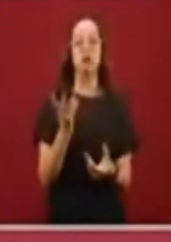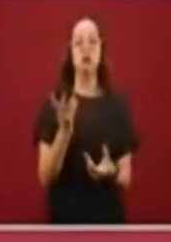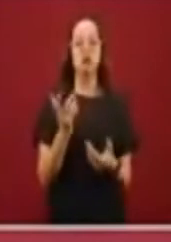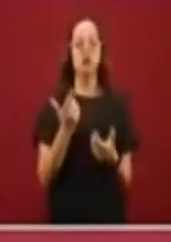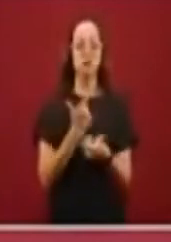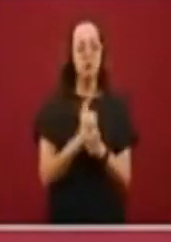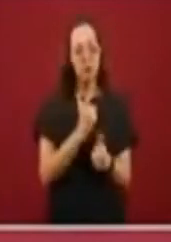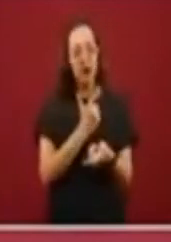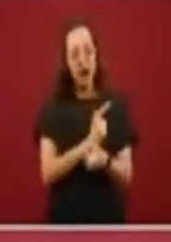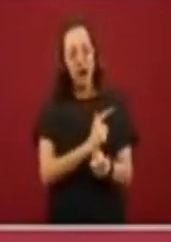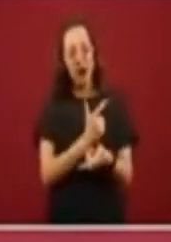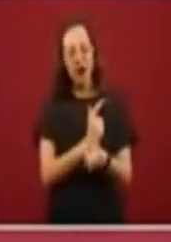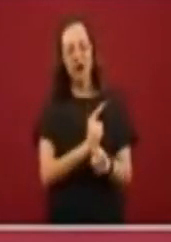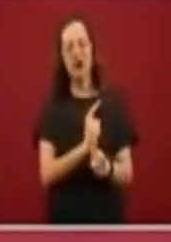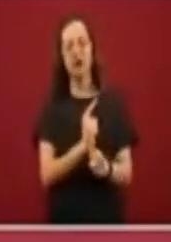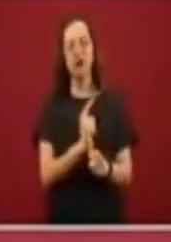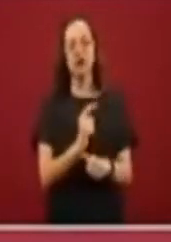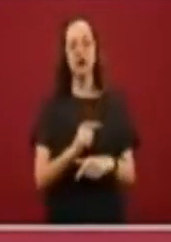taxistas,